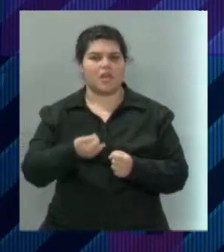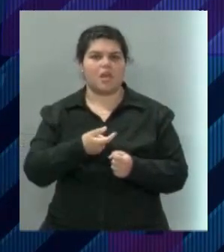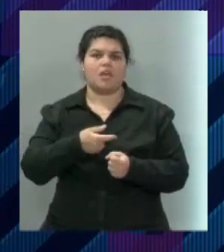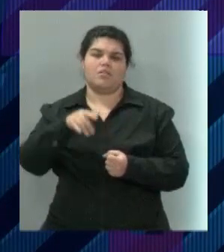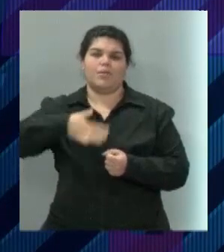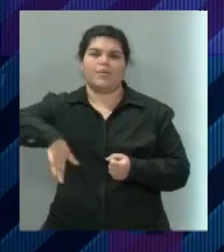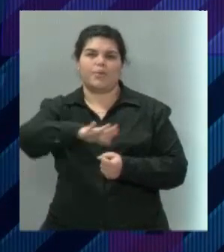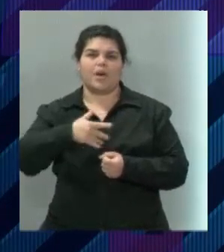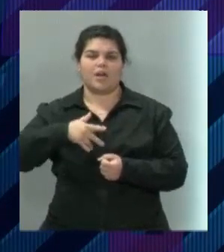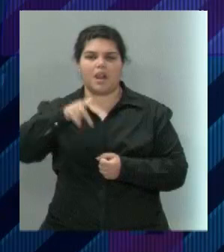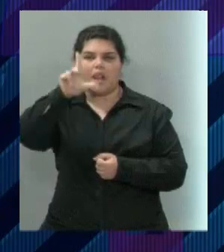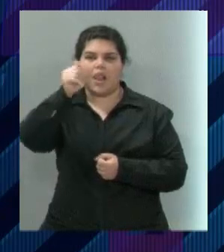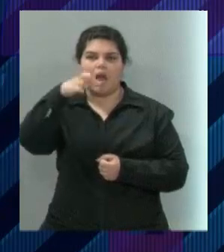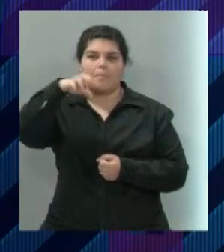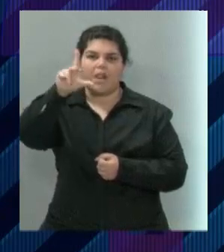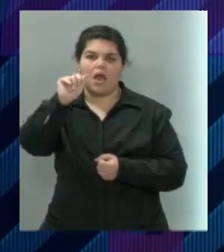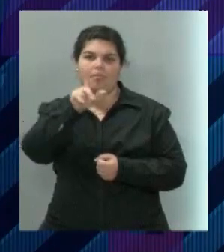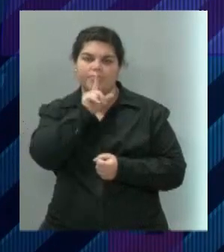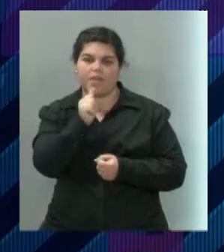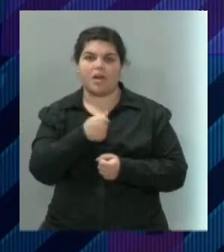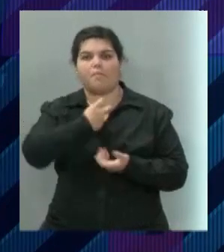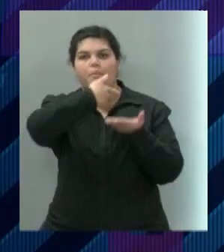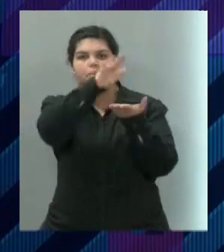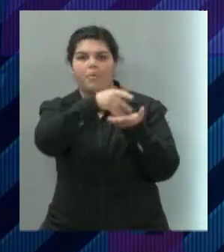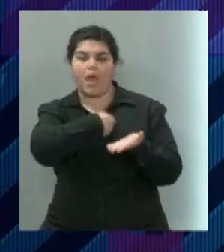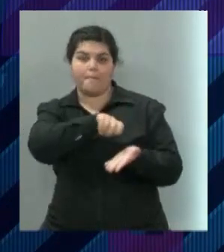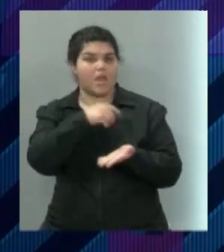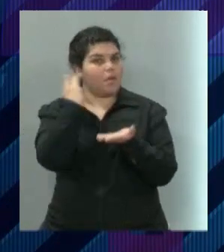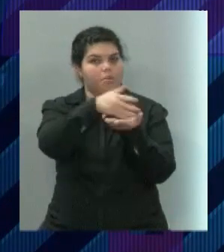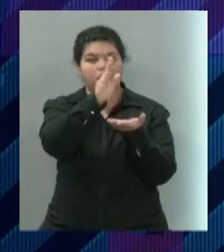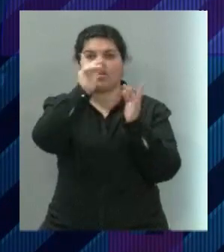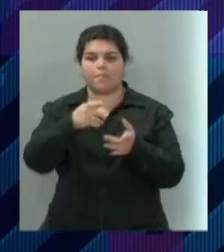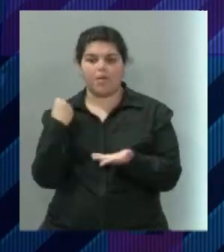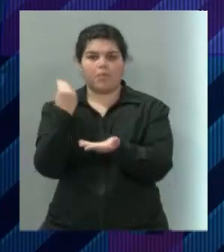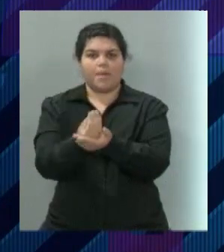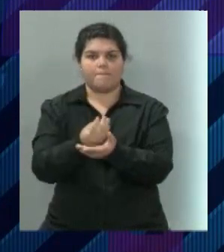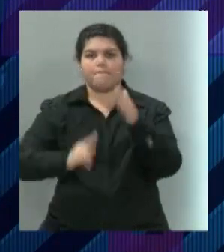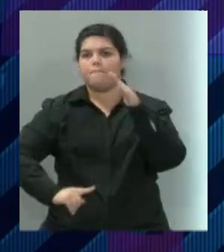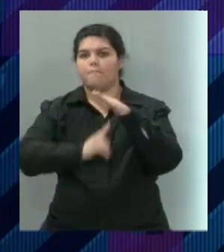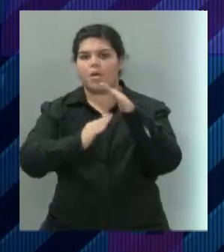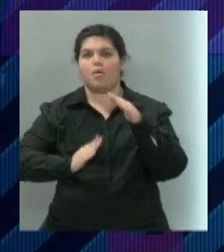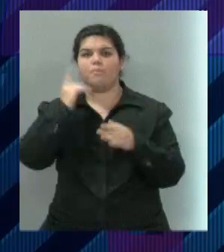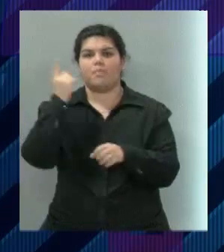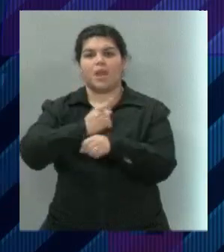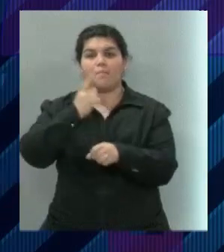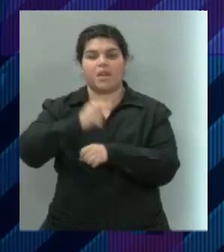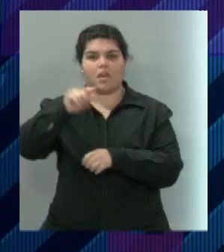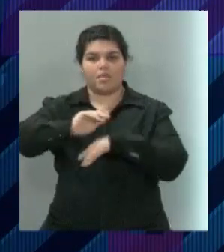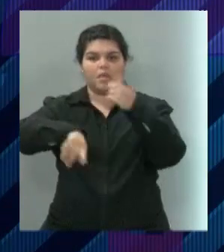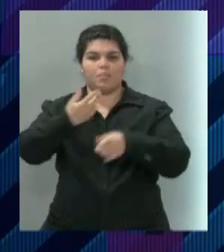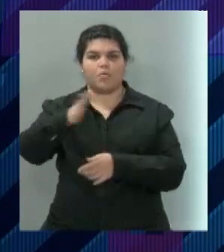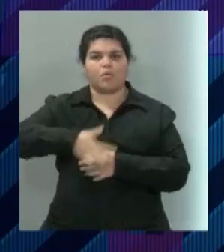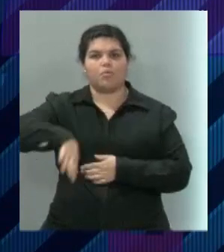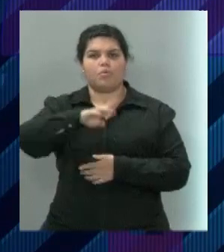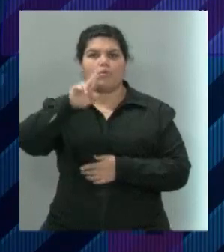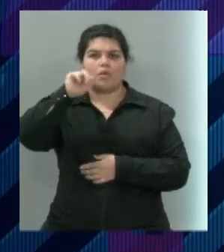la Plata contra el Reino de España y asumió la comandancia de las guerras que conformaron la luego denominada Republiqueta de la